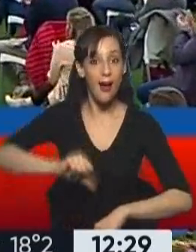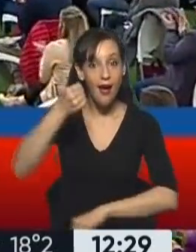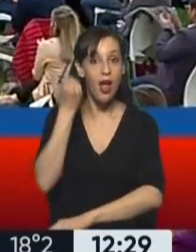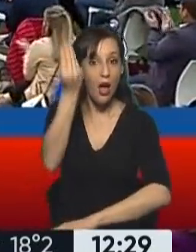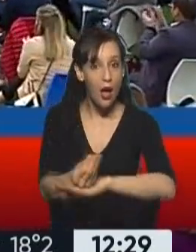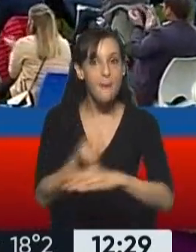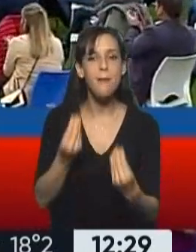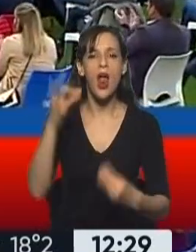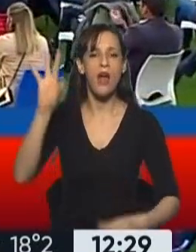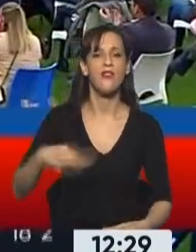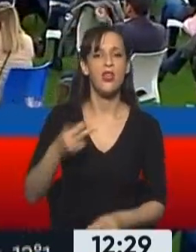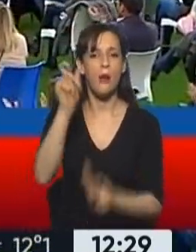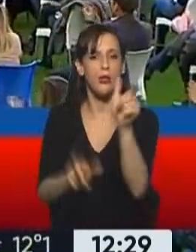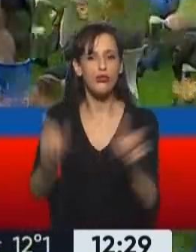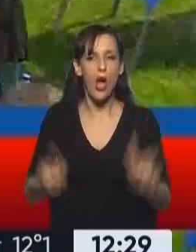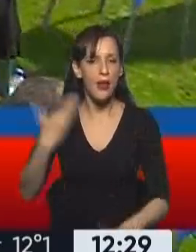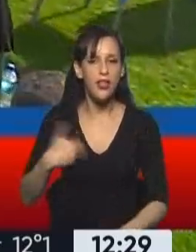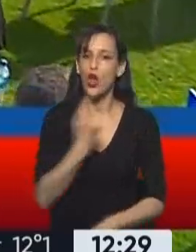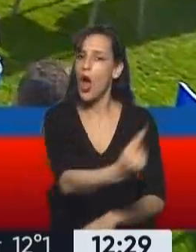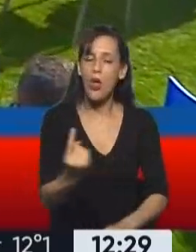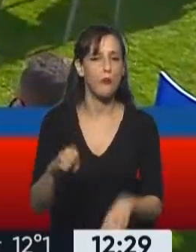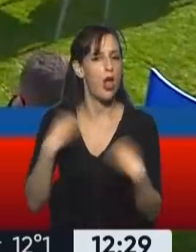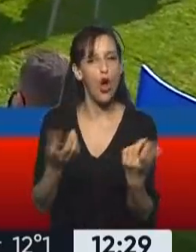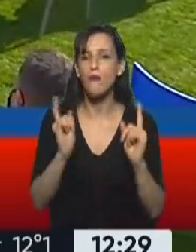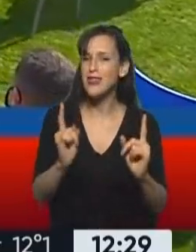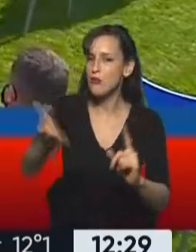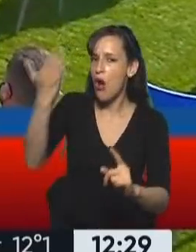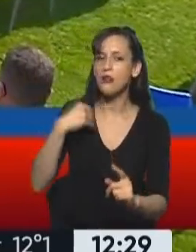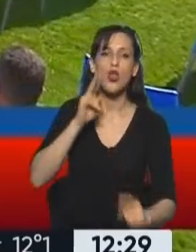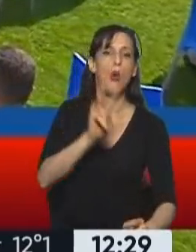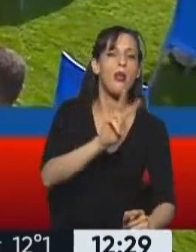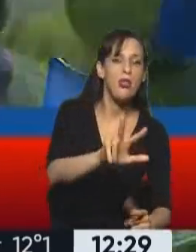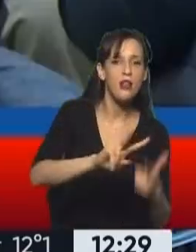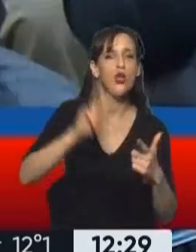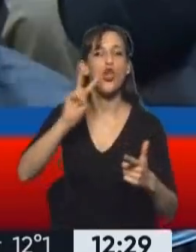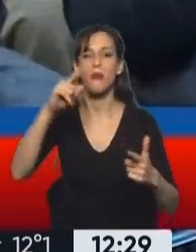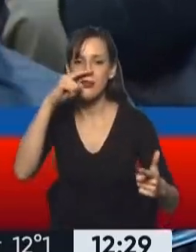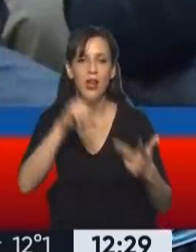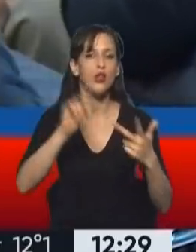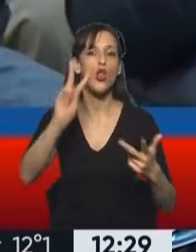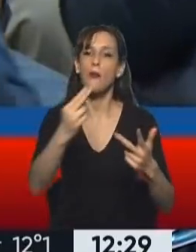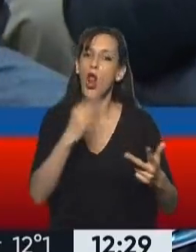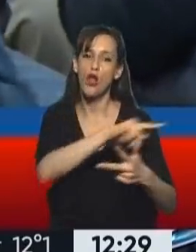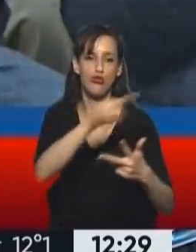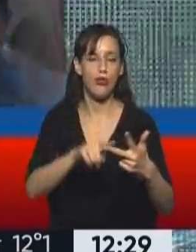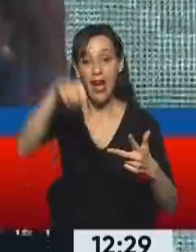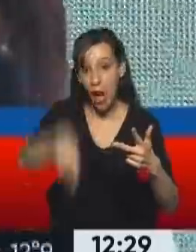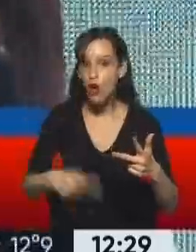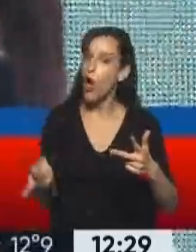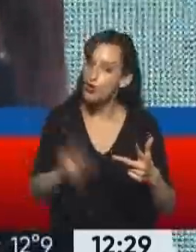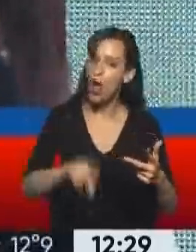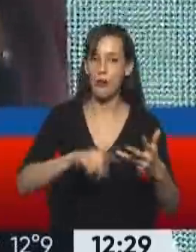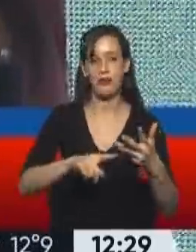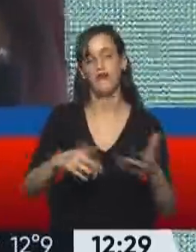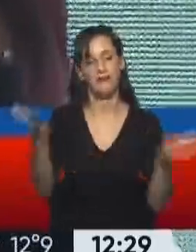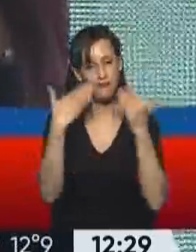adelante porque es lo que hicimos en el 2003, en el 2007 y en el 2011. Y es lo que esta elección vamos a refrendar.